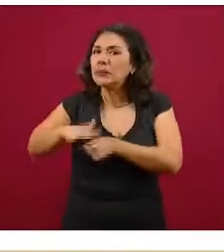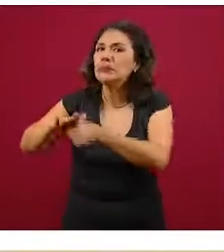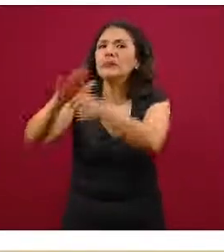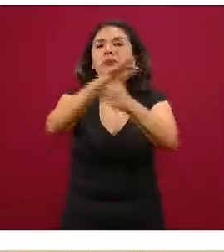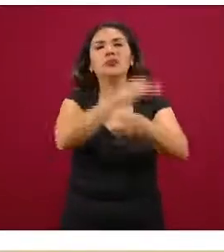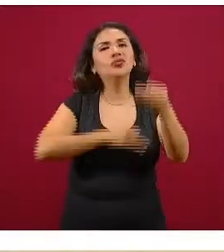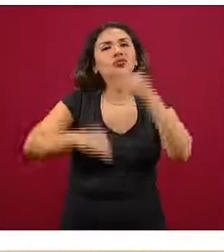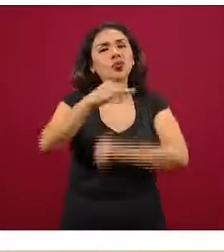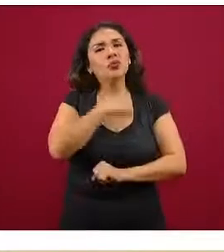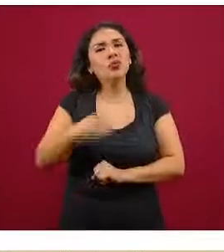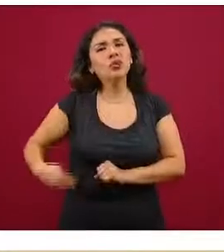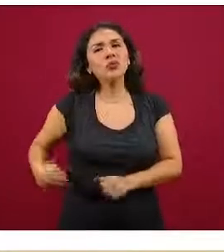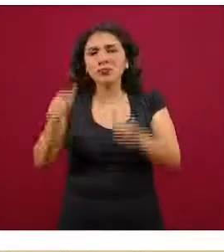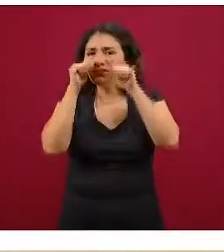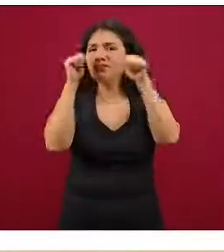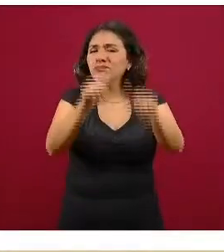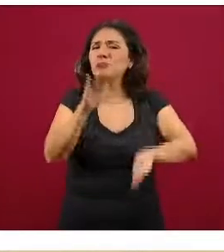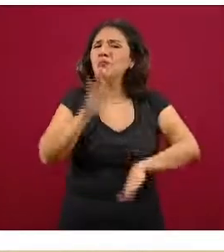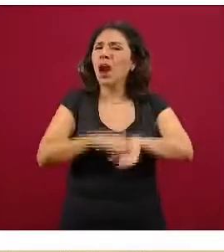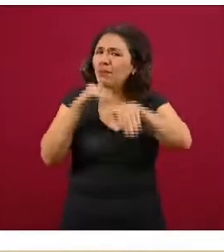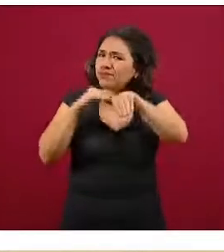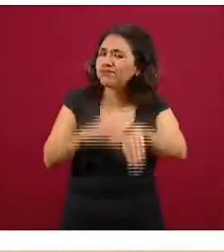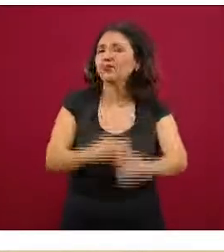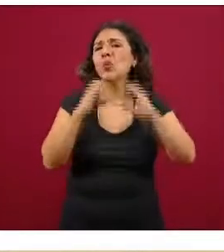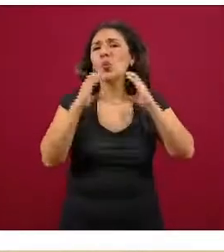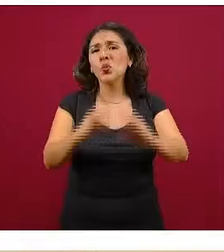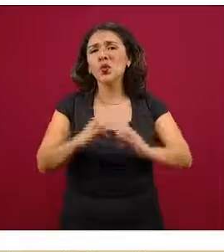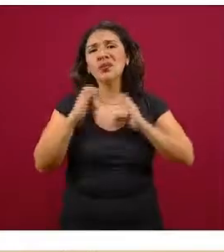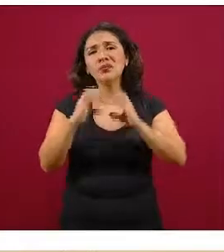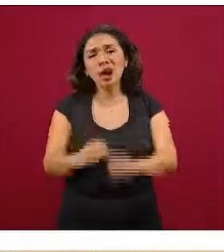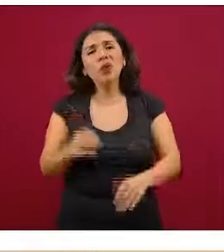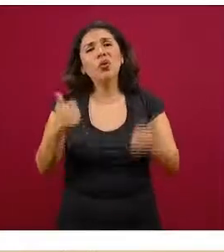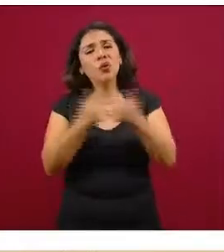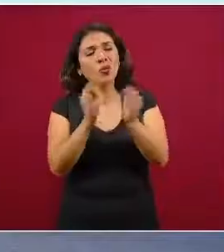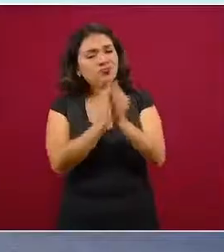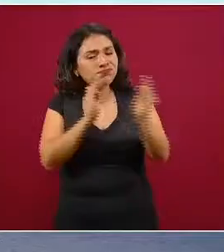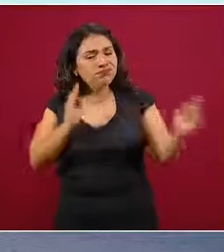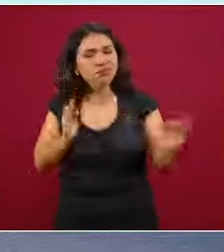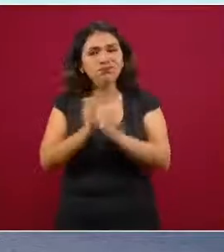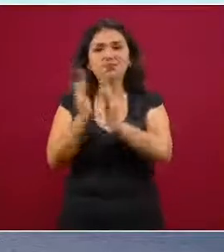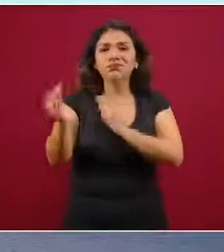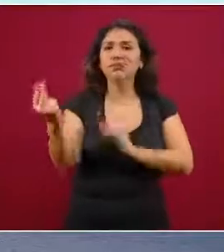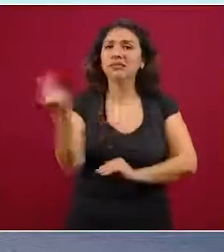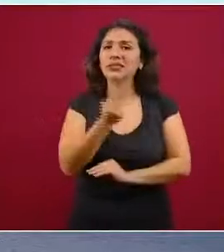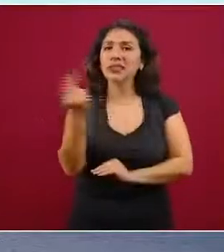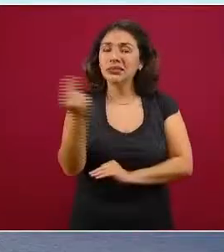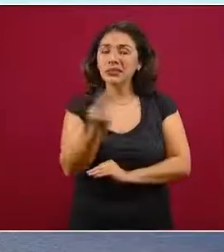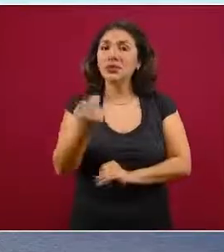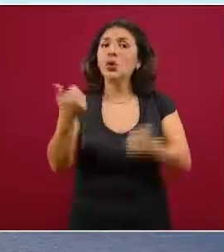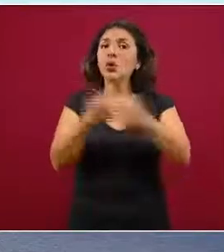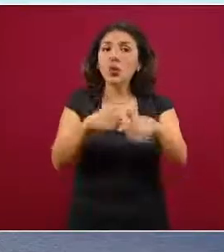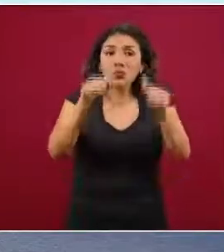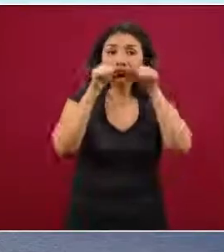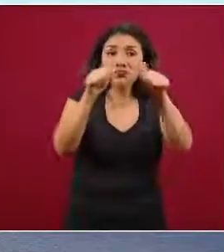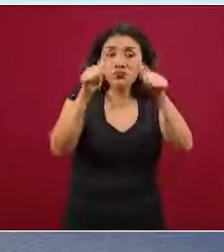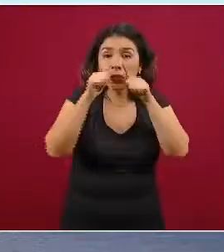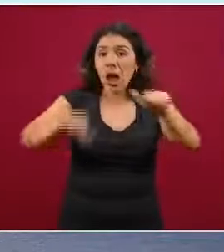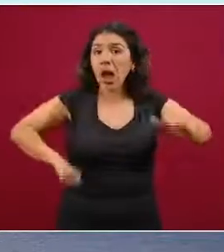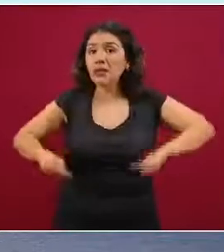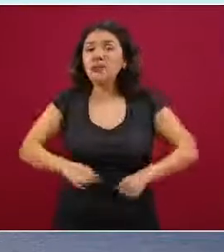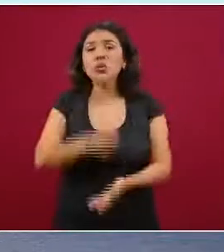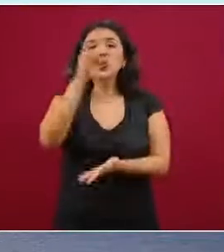estos municipios a extremar precauciones, mantener las medidas de sana distancia, solo atender